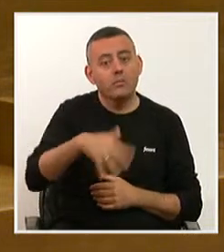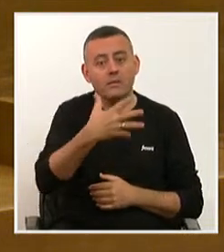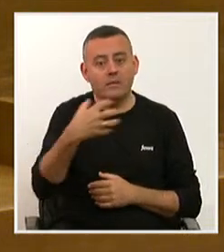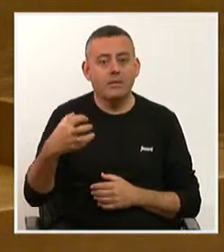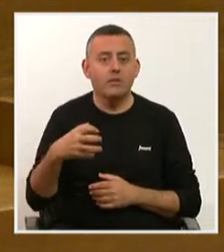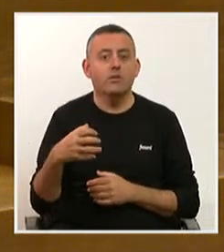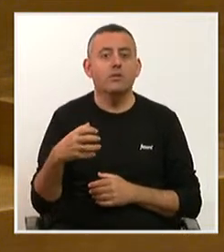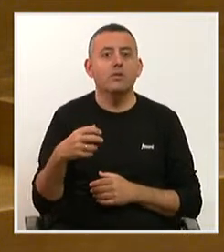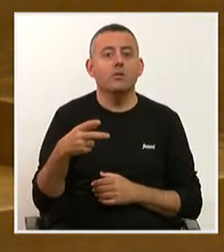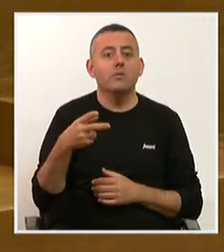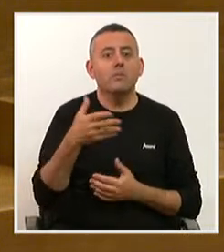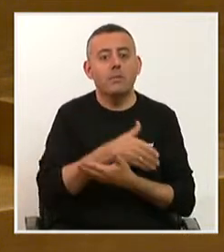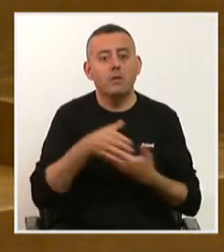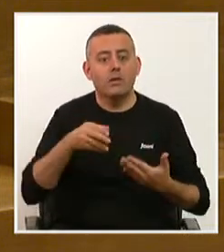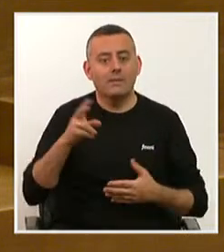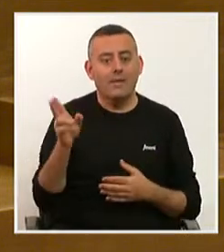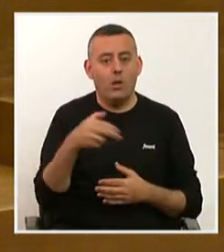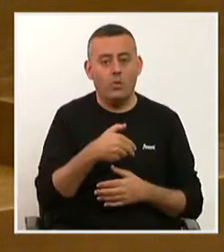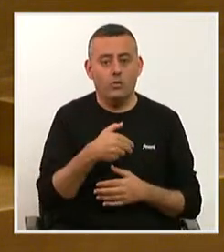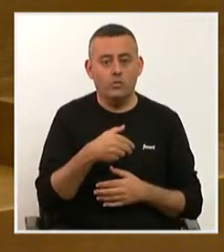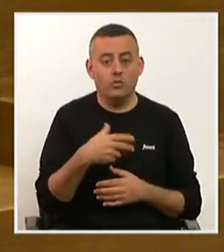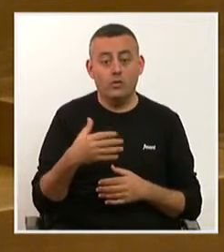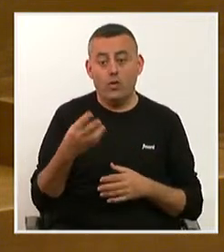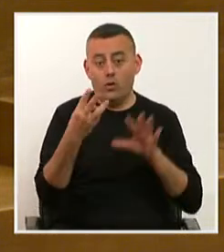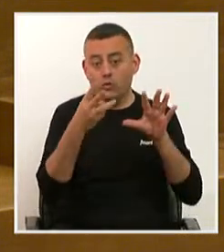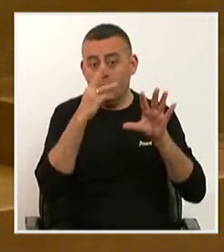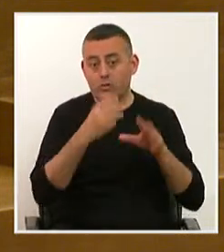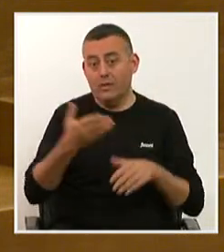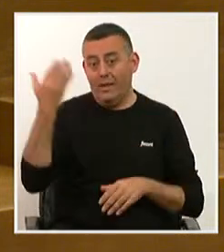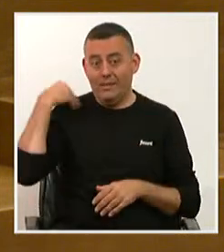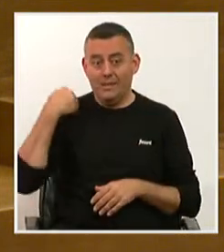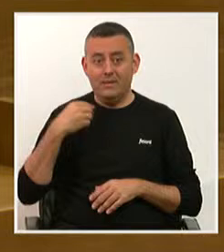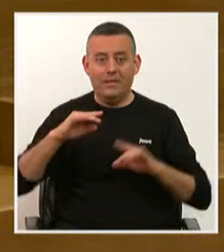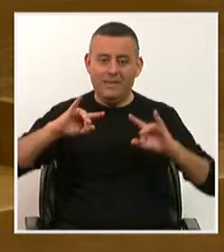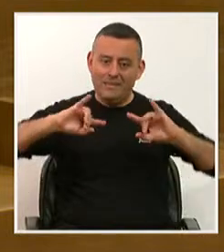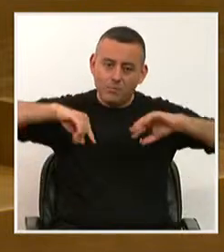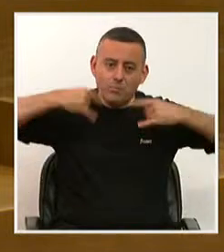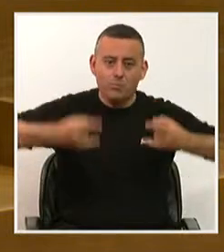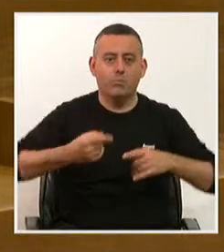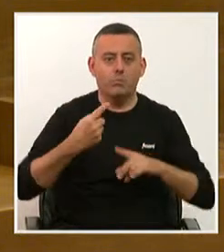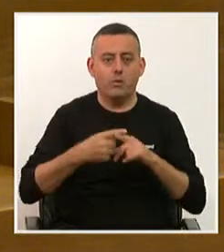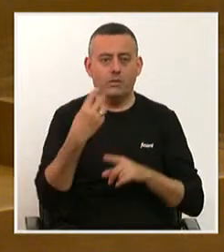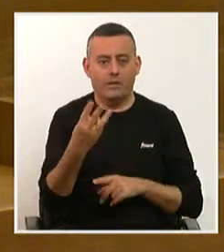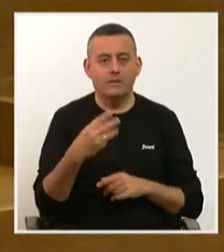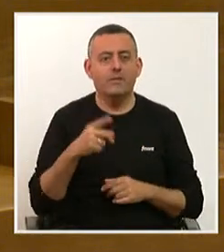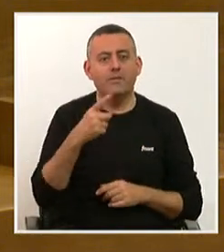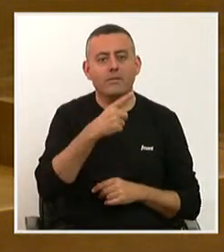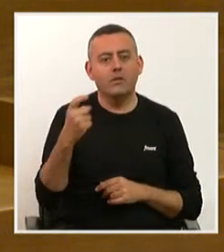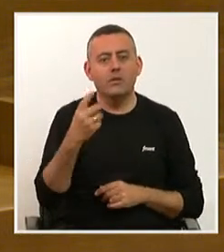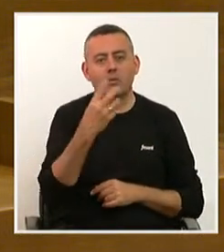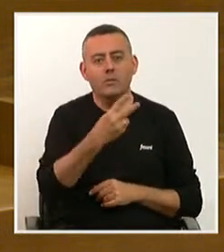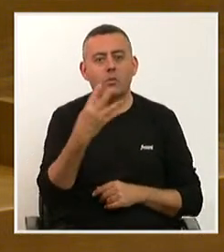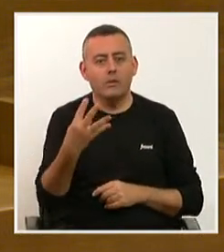2015 el triple que anterior 154000 empreses 12 mes que en